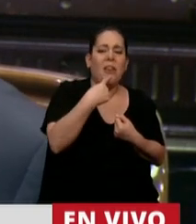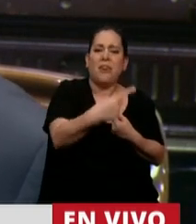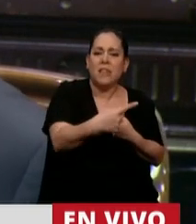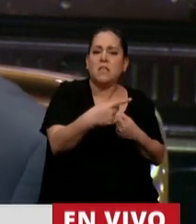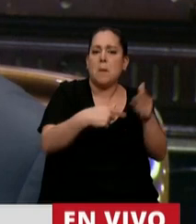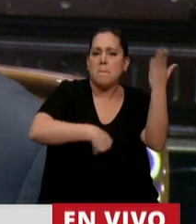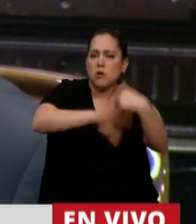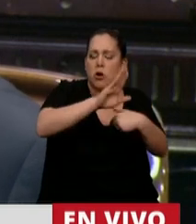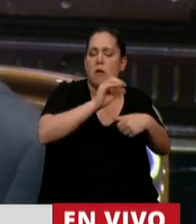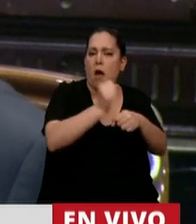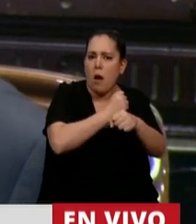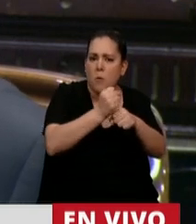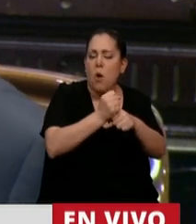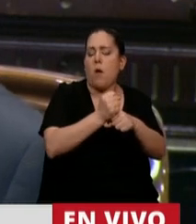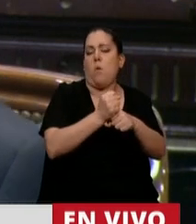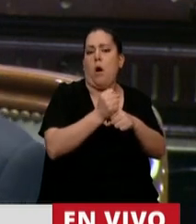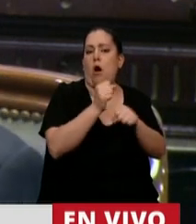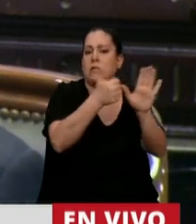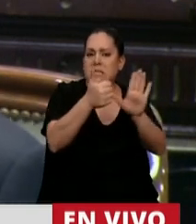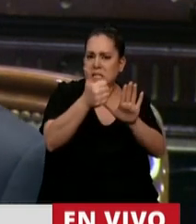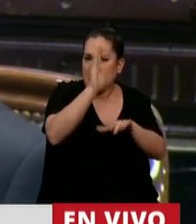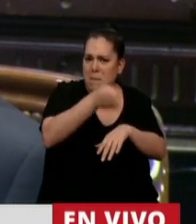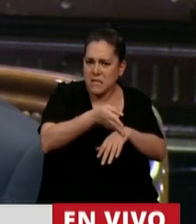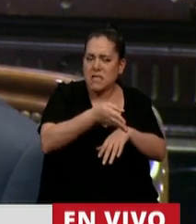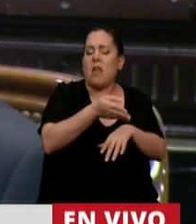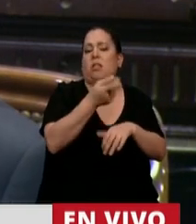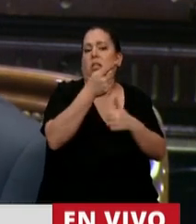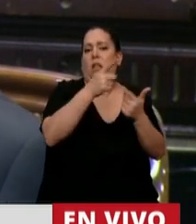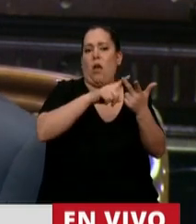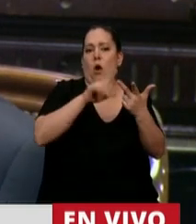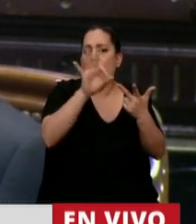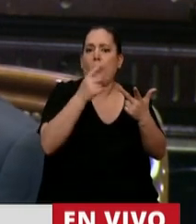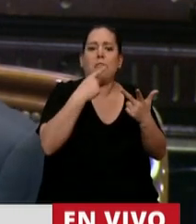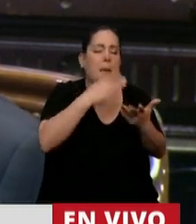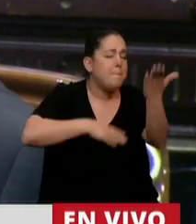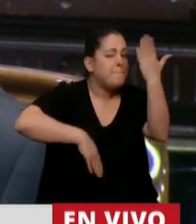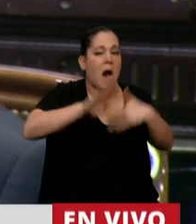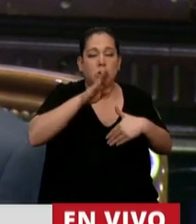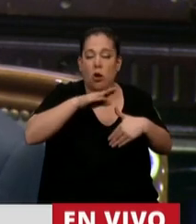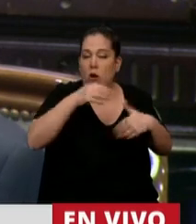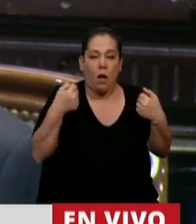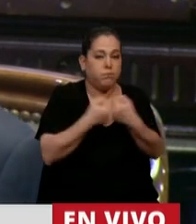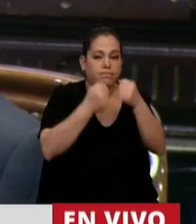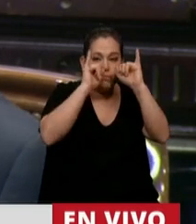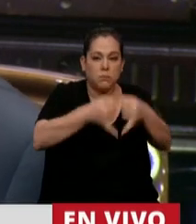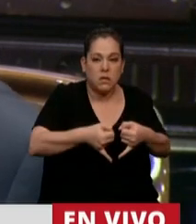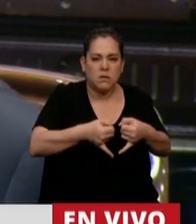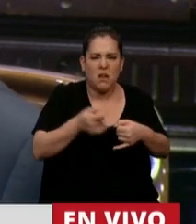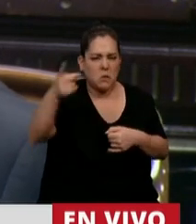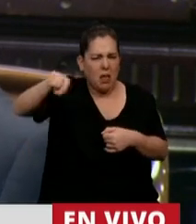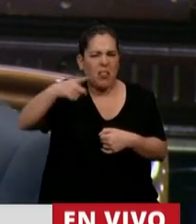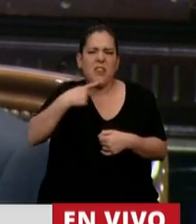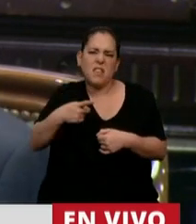aprueban por mayoría, por dos tercios o por consenso, es decir, por unanimidad de todos los presentes. ¿Qué es lo que quieren